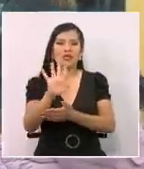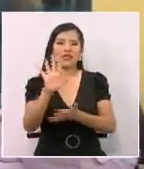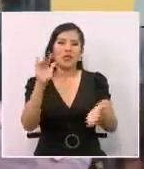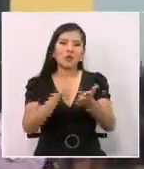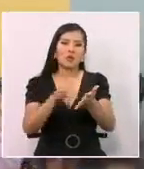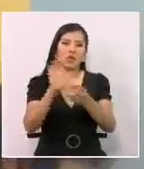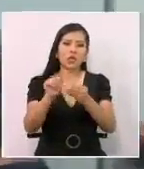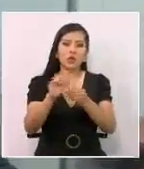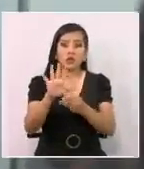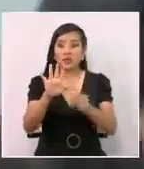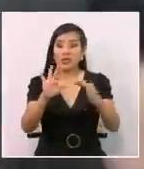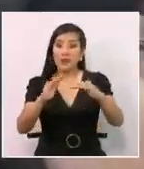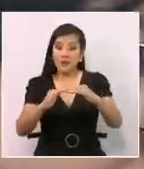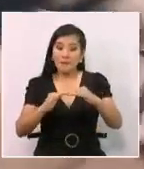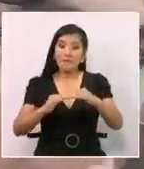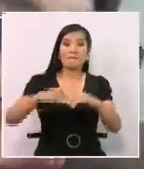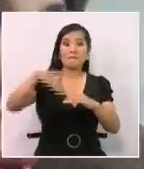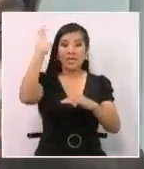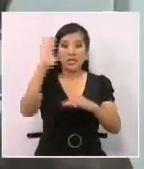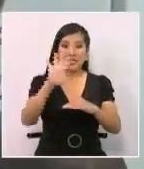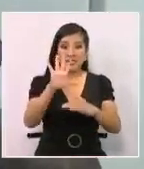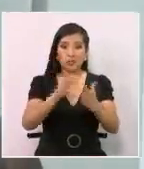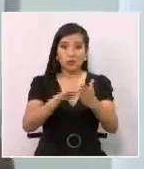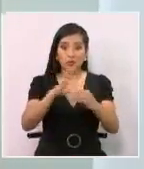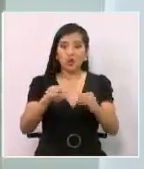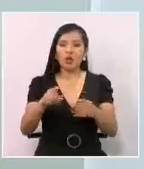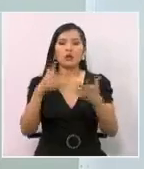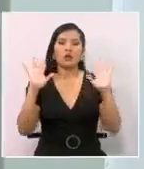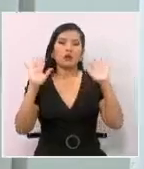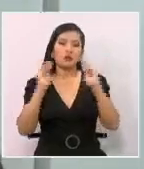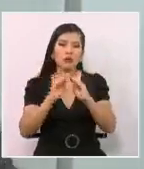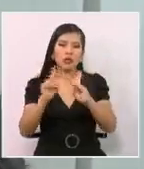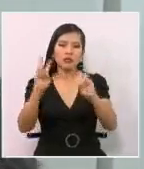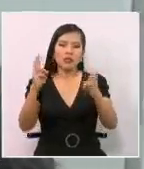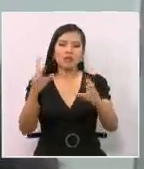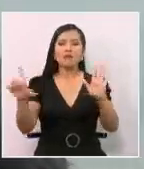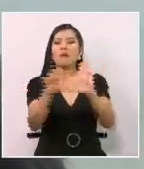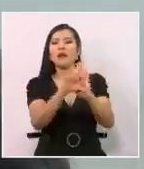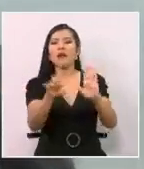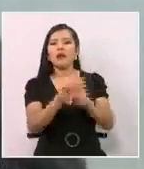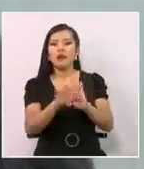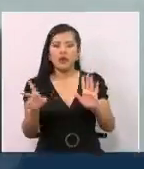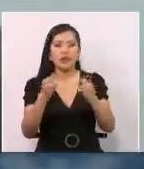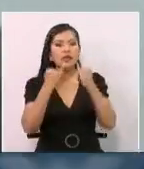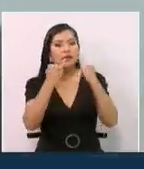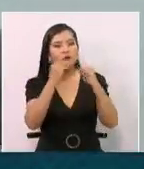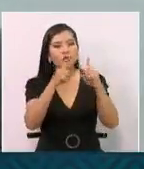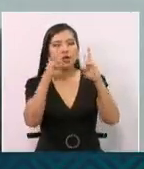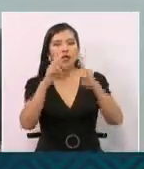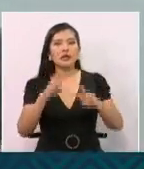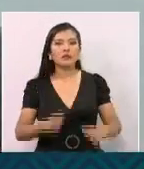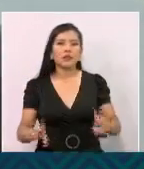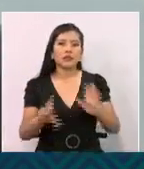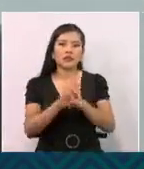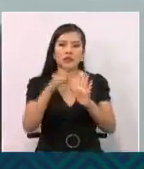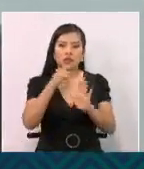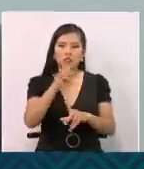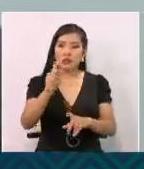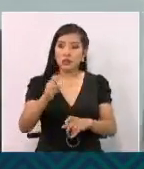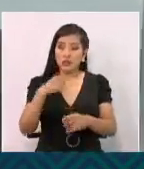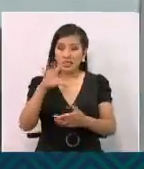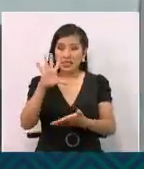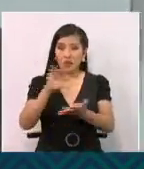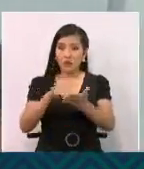más, ahí existe normativa de la Unidad de Investigaciones Financieras, que es un instructivo el cual establece el llenado